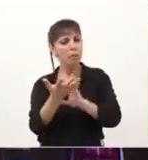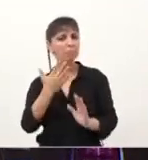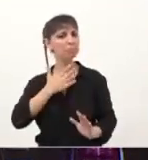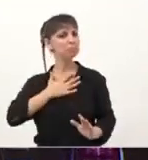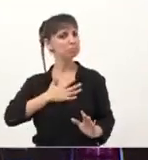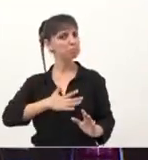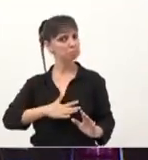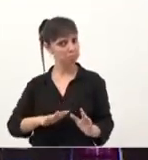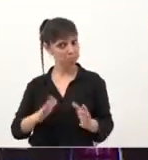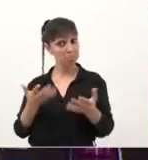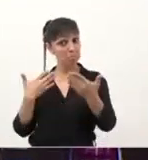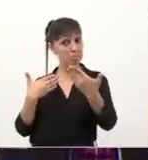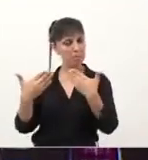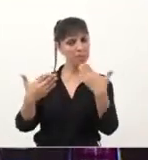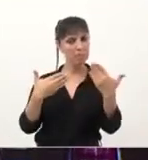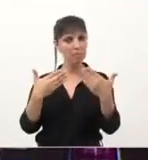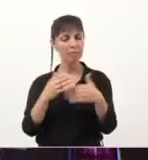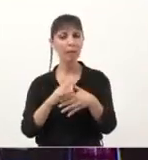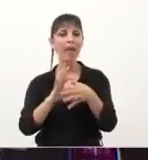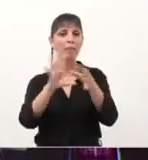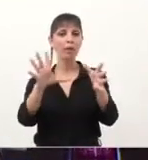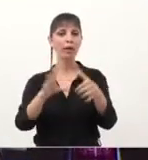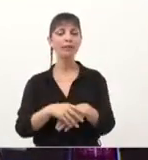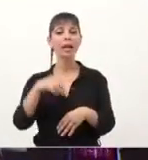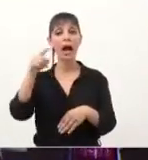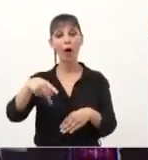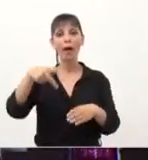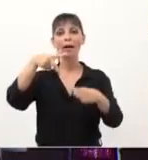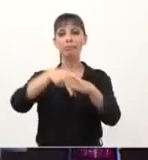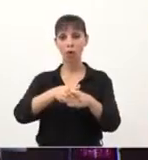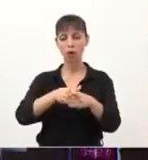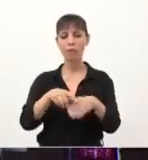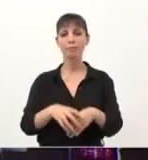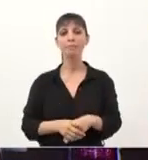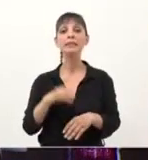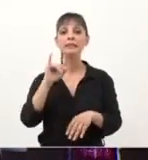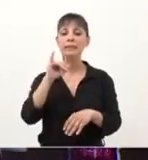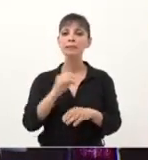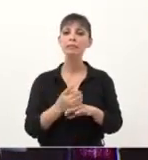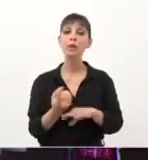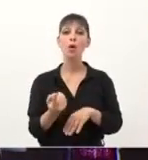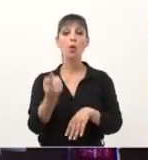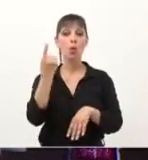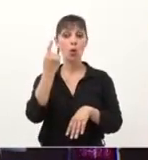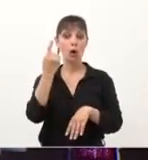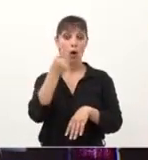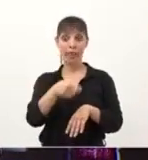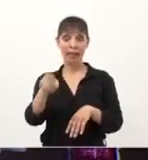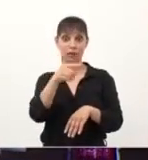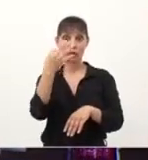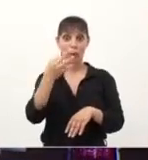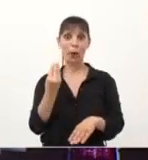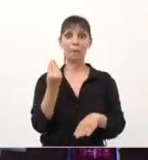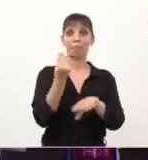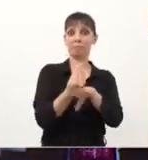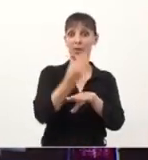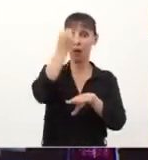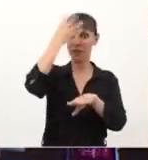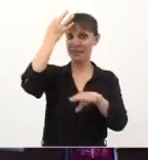y democrática. Nos estamos yendo a un corte. Sí, uno de ellos va a ser elegido el 27 de octubre, digo.